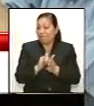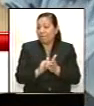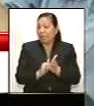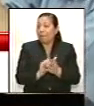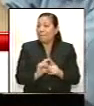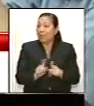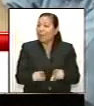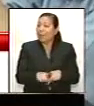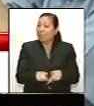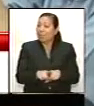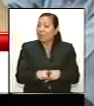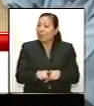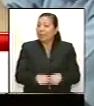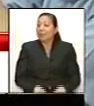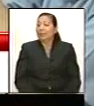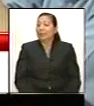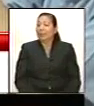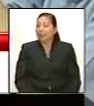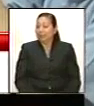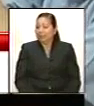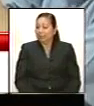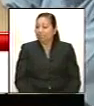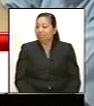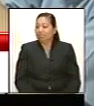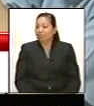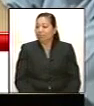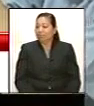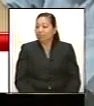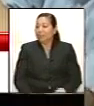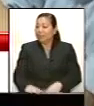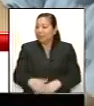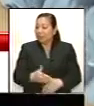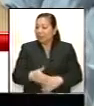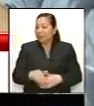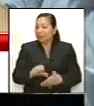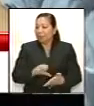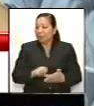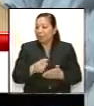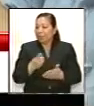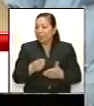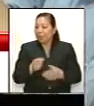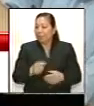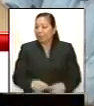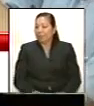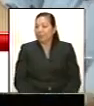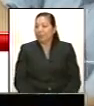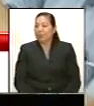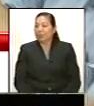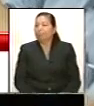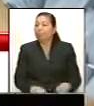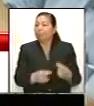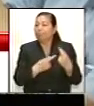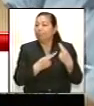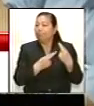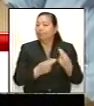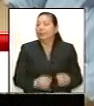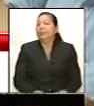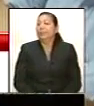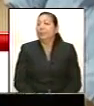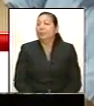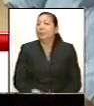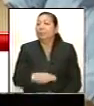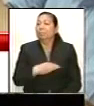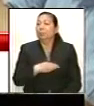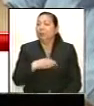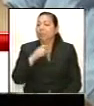pero también vamos a tener campañas en la calle, en las plazas públicas para las personas. Entonces yo quería comprometer al